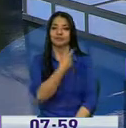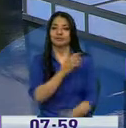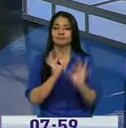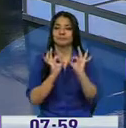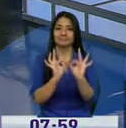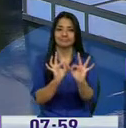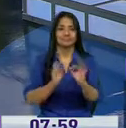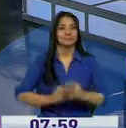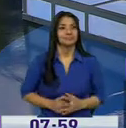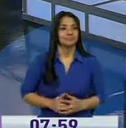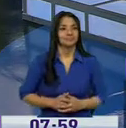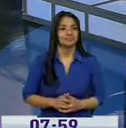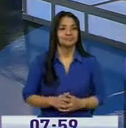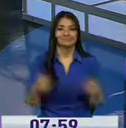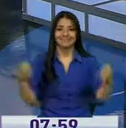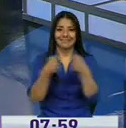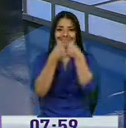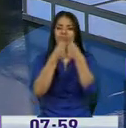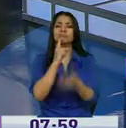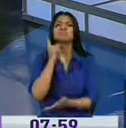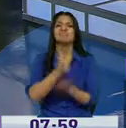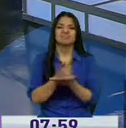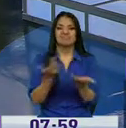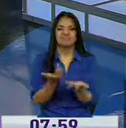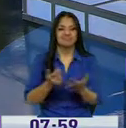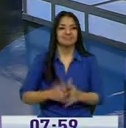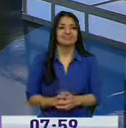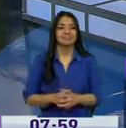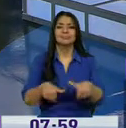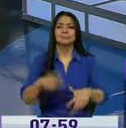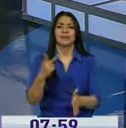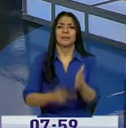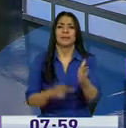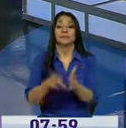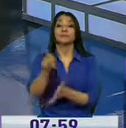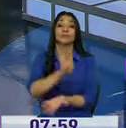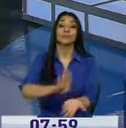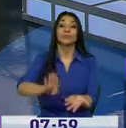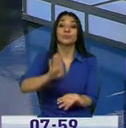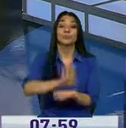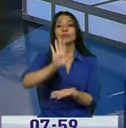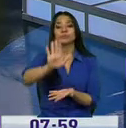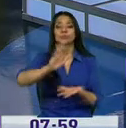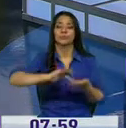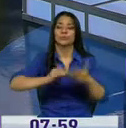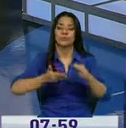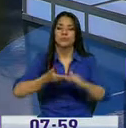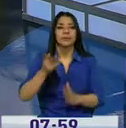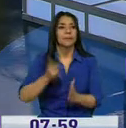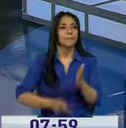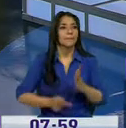por favor, el dúo dinámico para ver qué es lo que pasa ahí en su sector, en su barrio, en su comunidad.